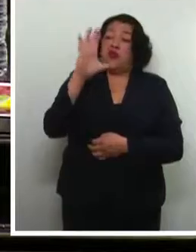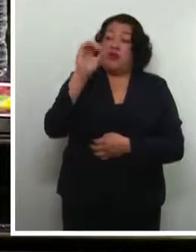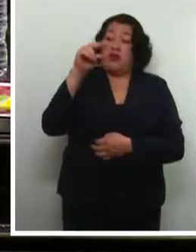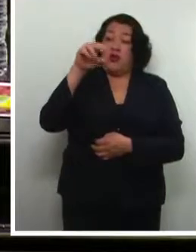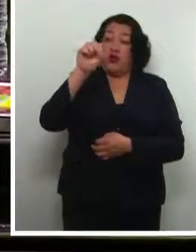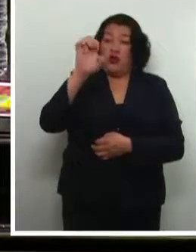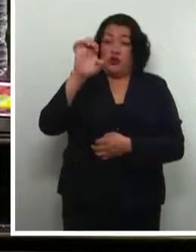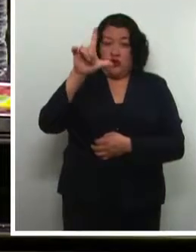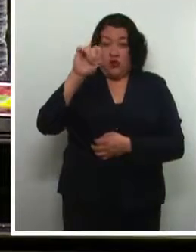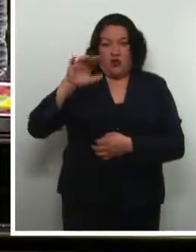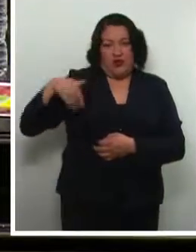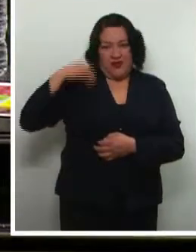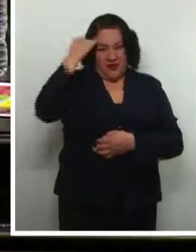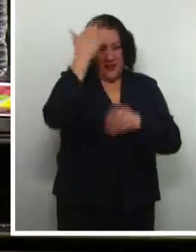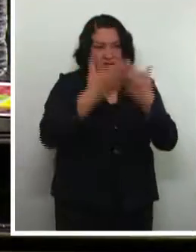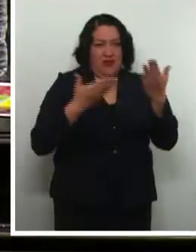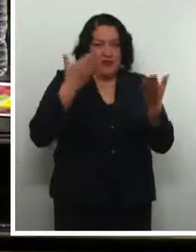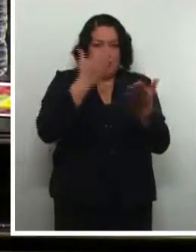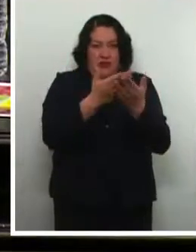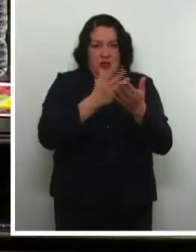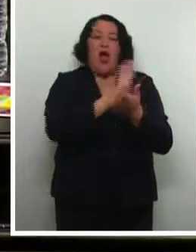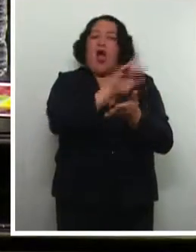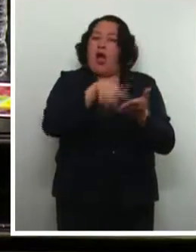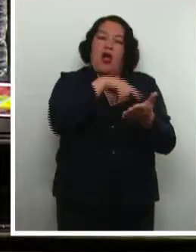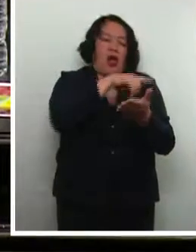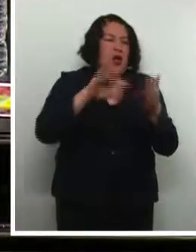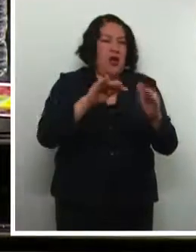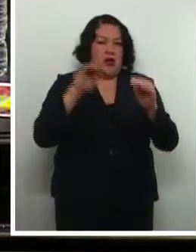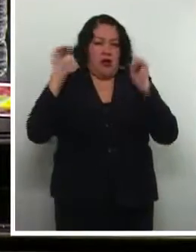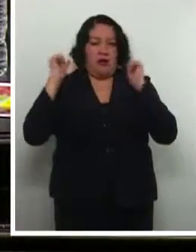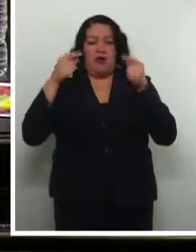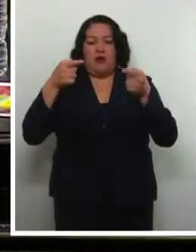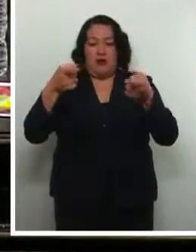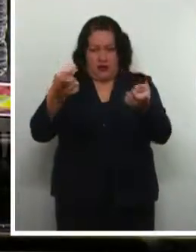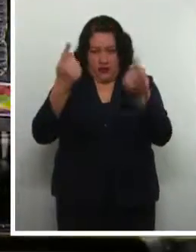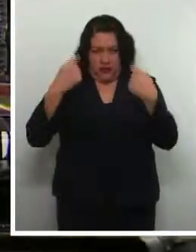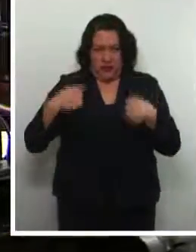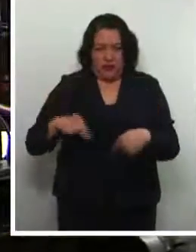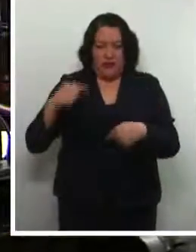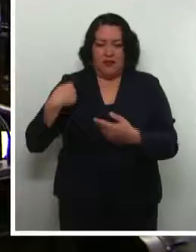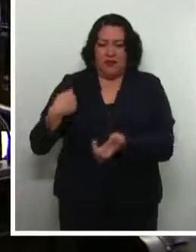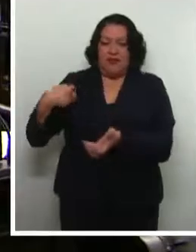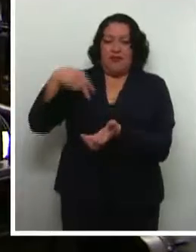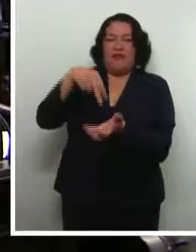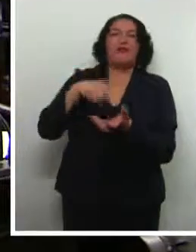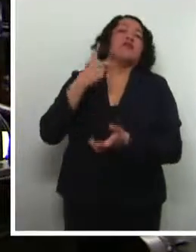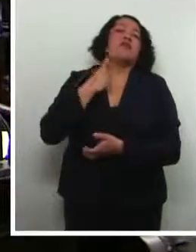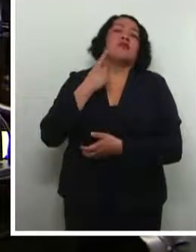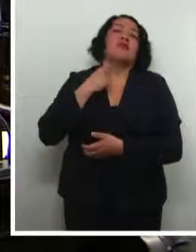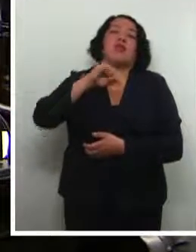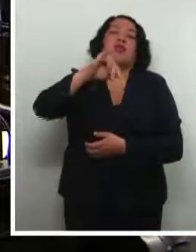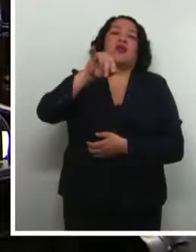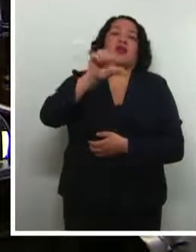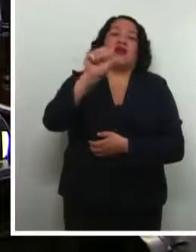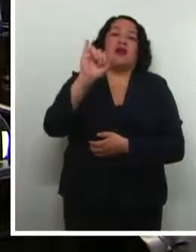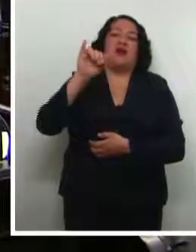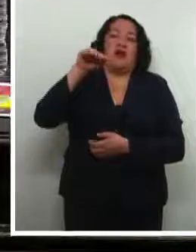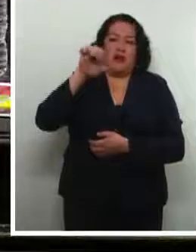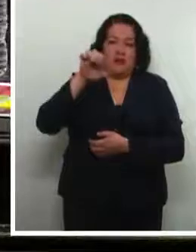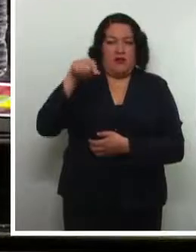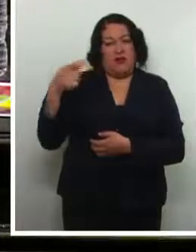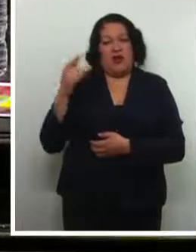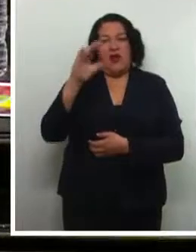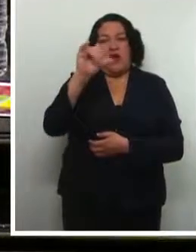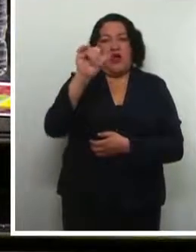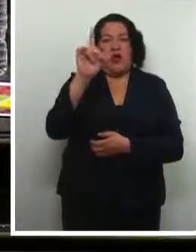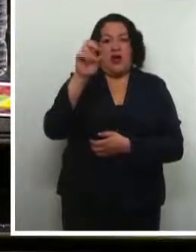ha retirado su reserva. Por lo tanto, le corresponde el uso de la palabra al diputado Jaime Cárdenas